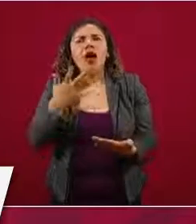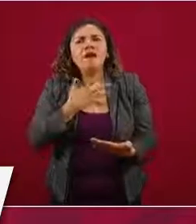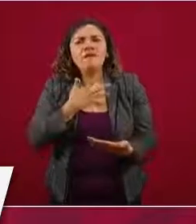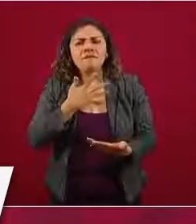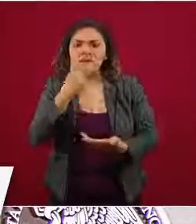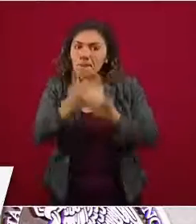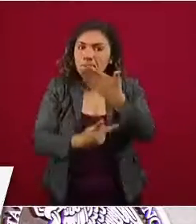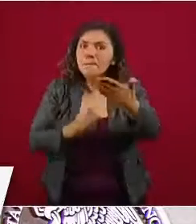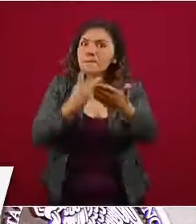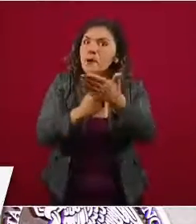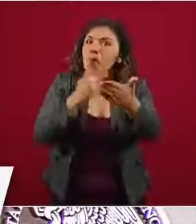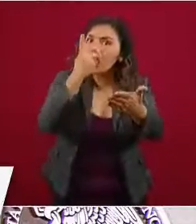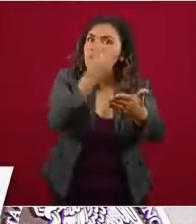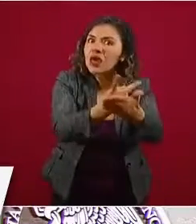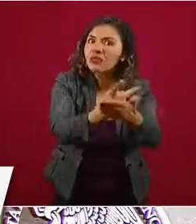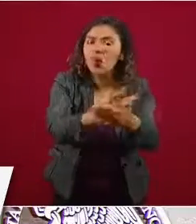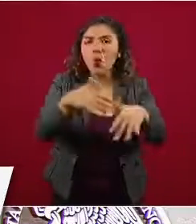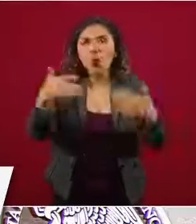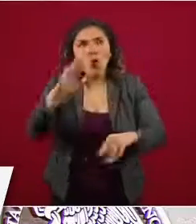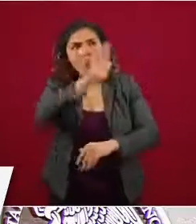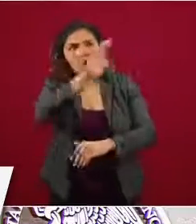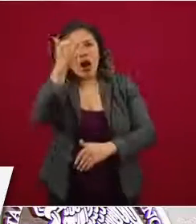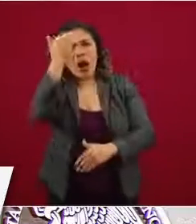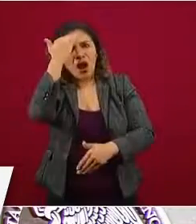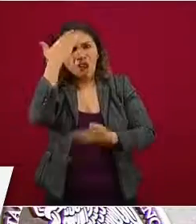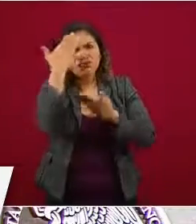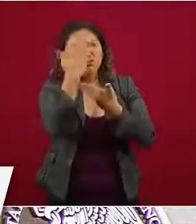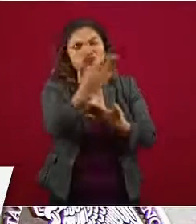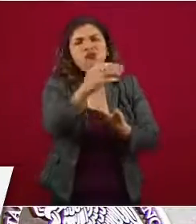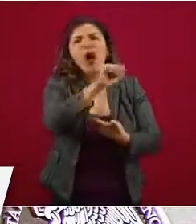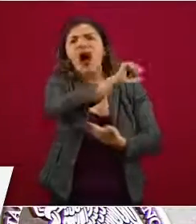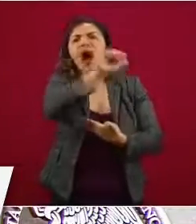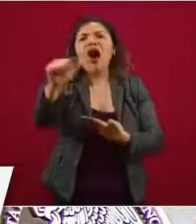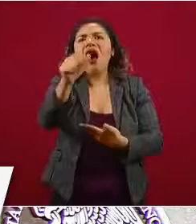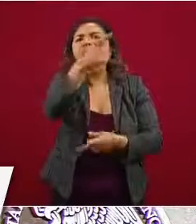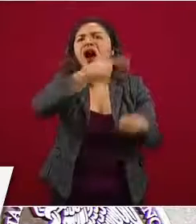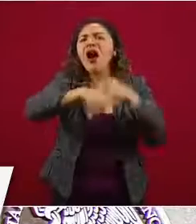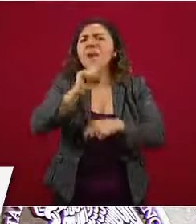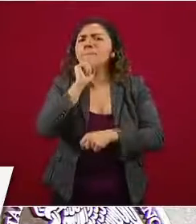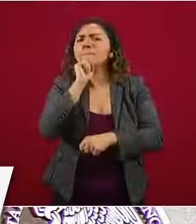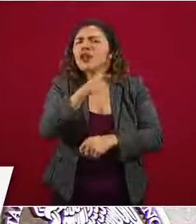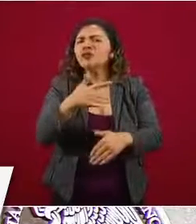premiaba o se reconocía a los corruptos,